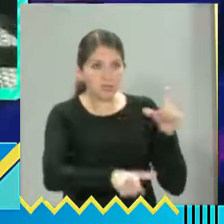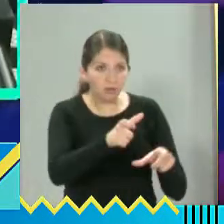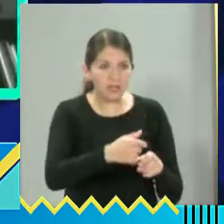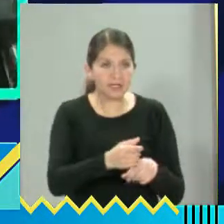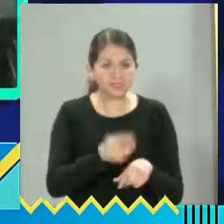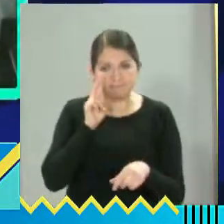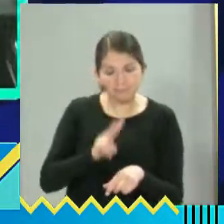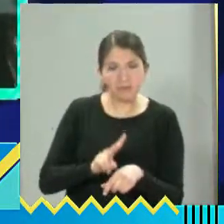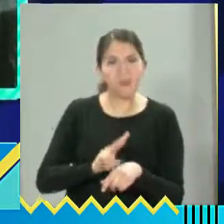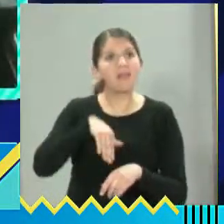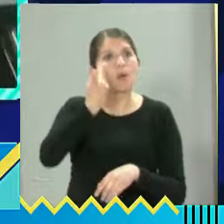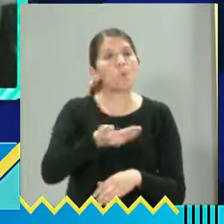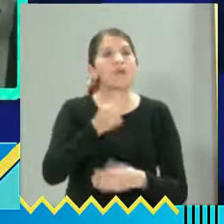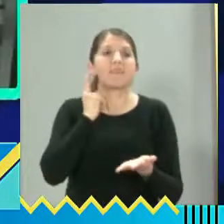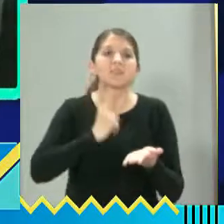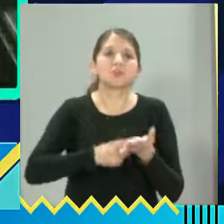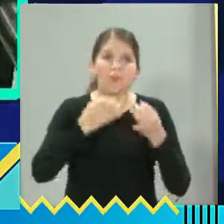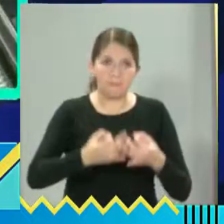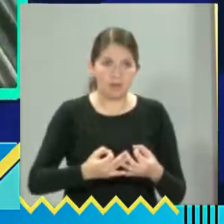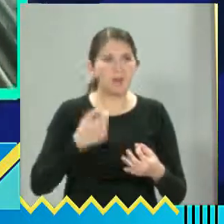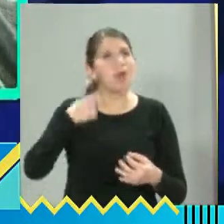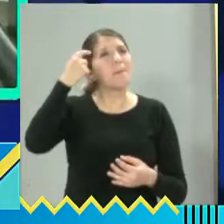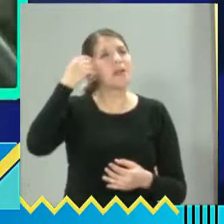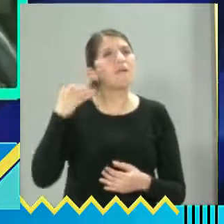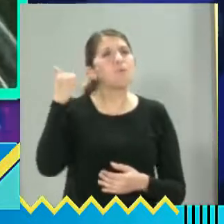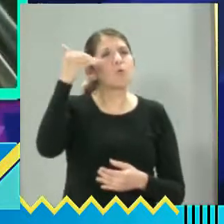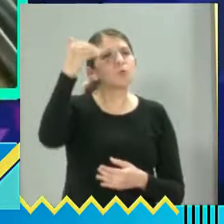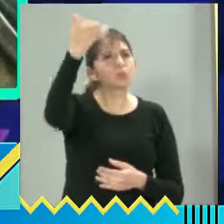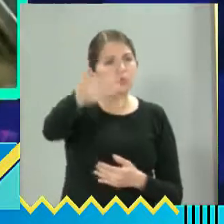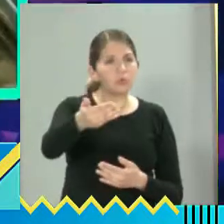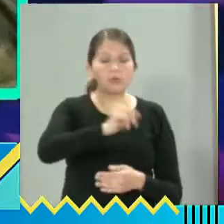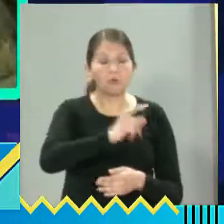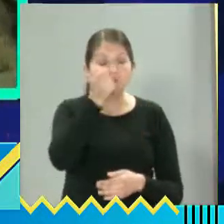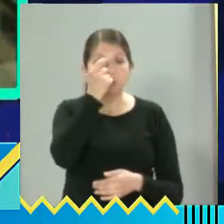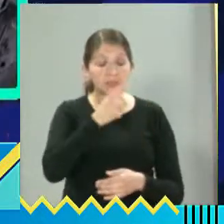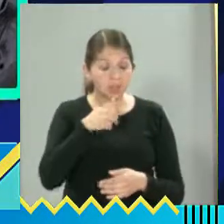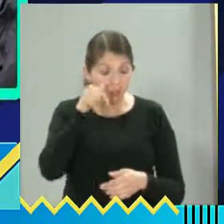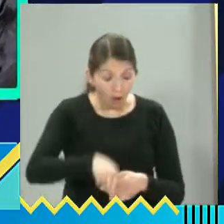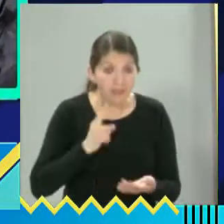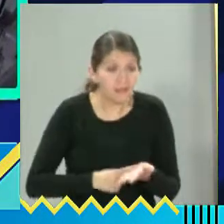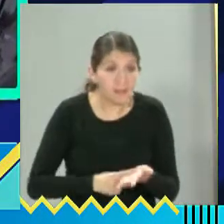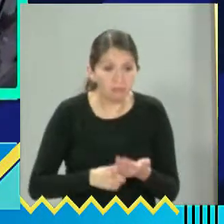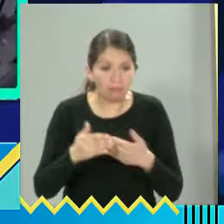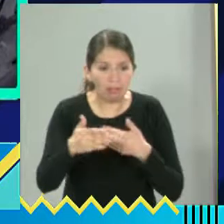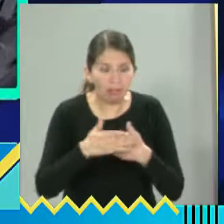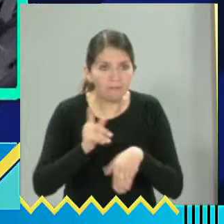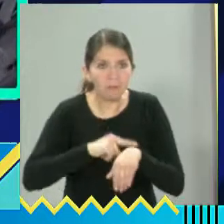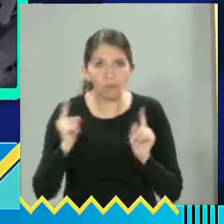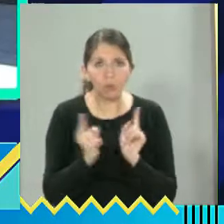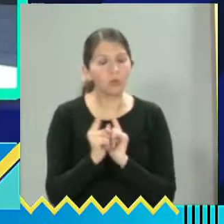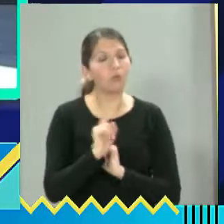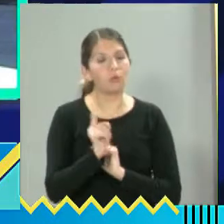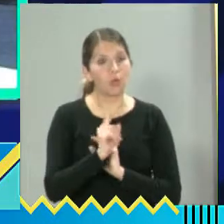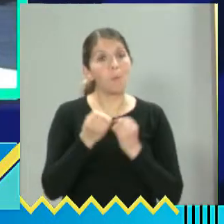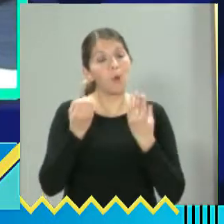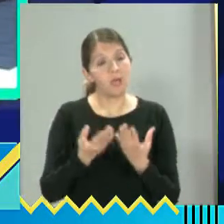decisión que sea más a largo plazo y no cortoplacista, que busque su bienestar. Entonces, desde la economía del comportamiento se